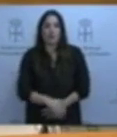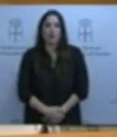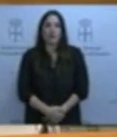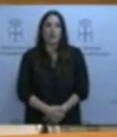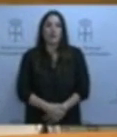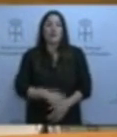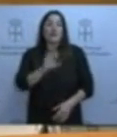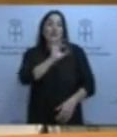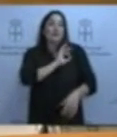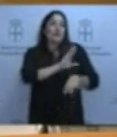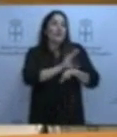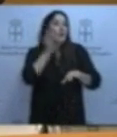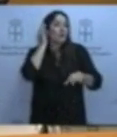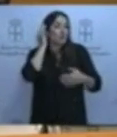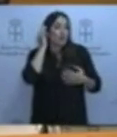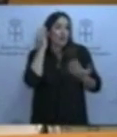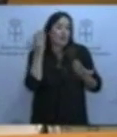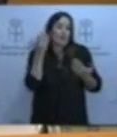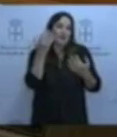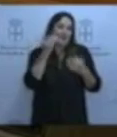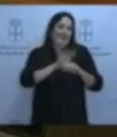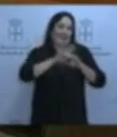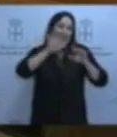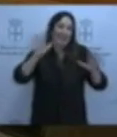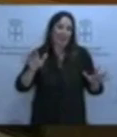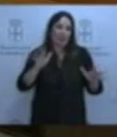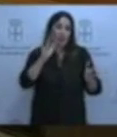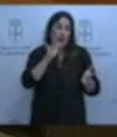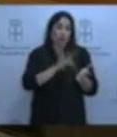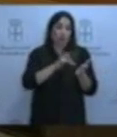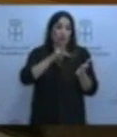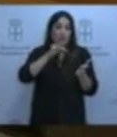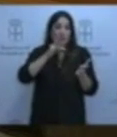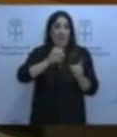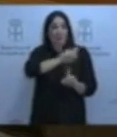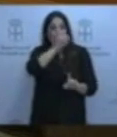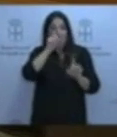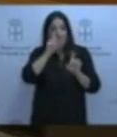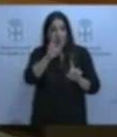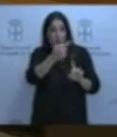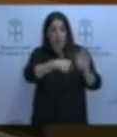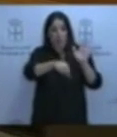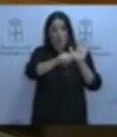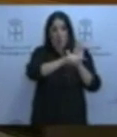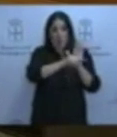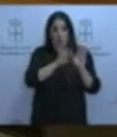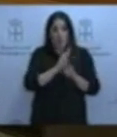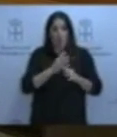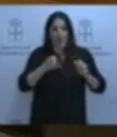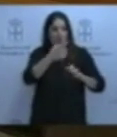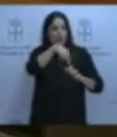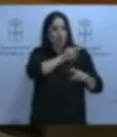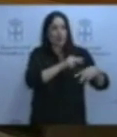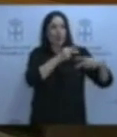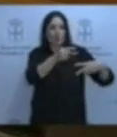Señora consellera, é evidente que reaccionaron dende que se rexistrou esta pregunta en el Parlamento, pero